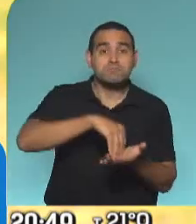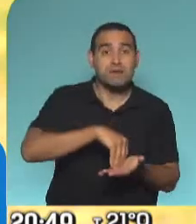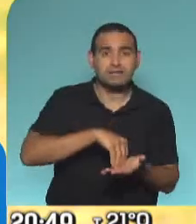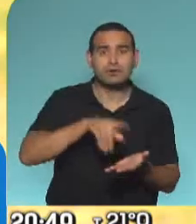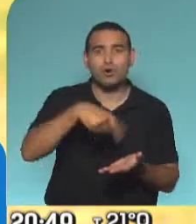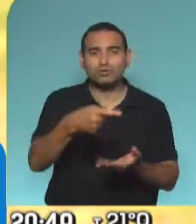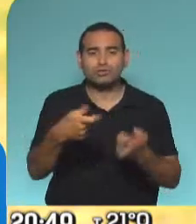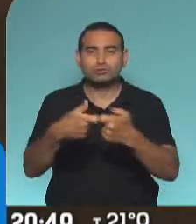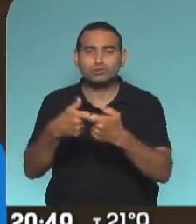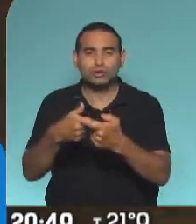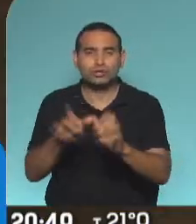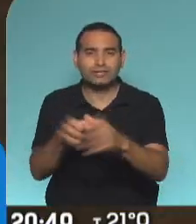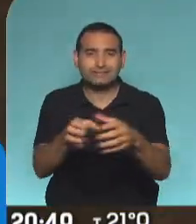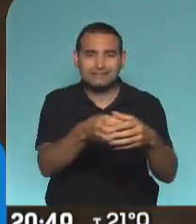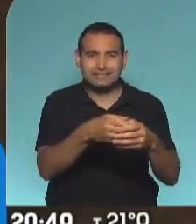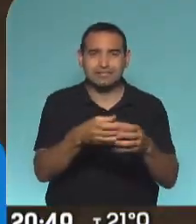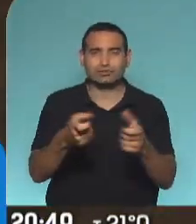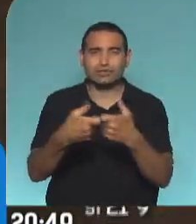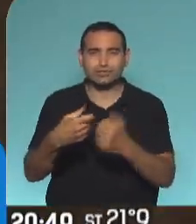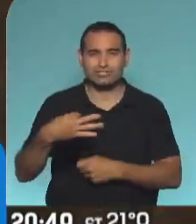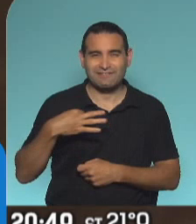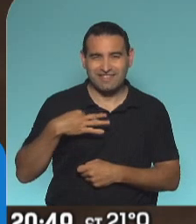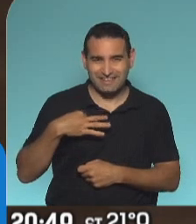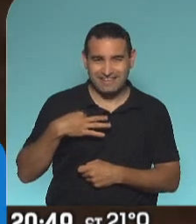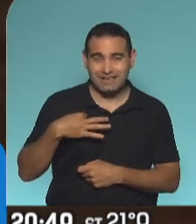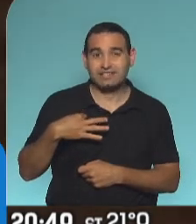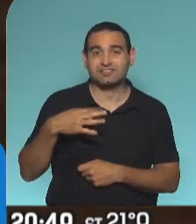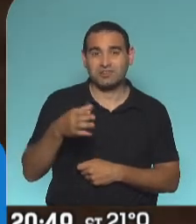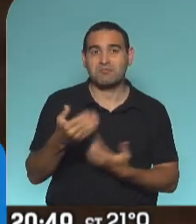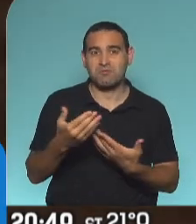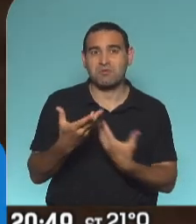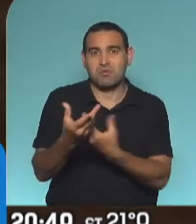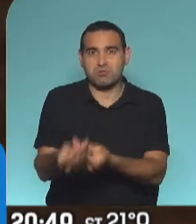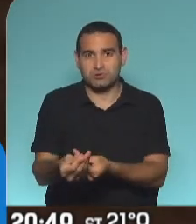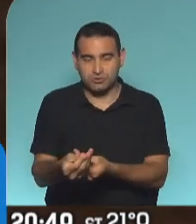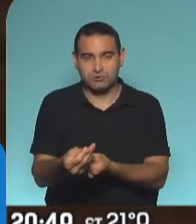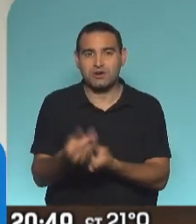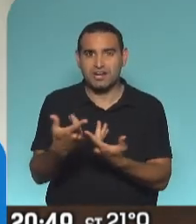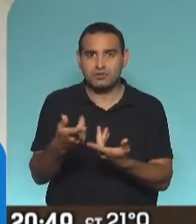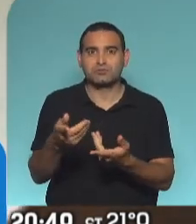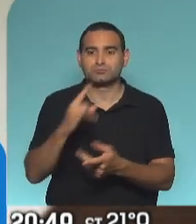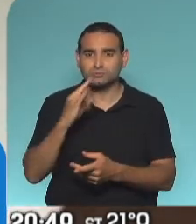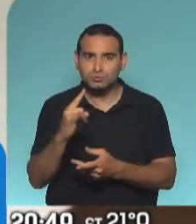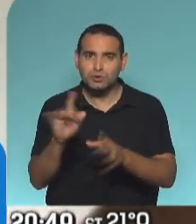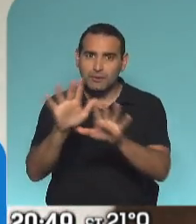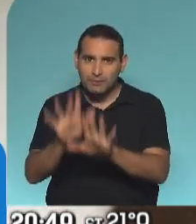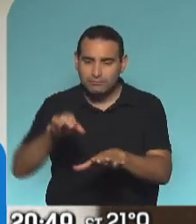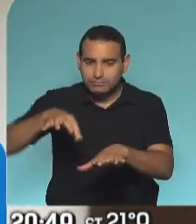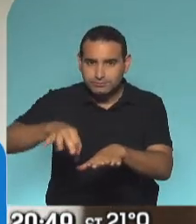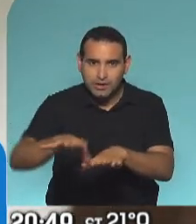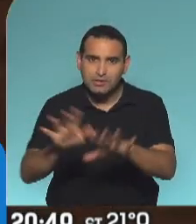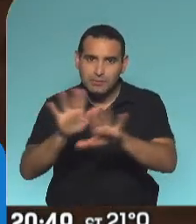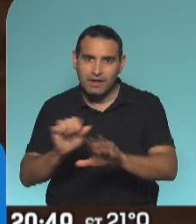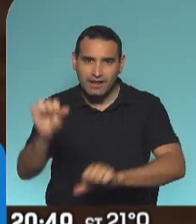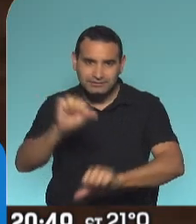asociaciones civiles que colaboren preparando cultivando y preparando estos